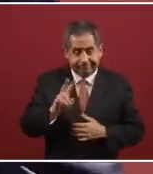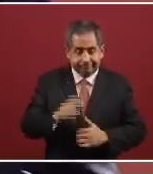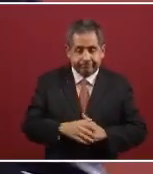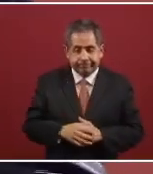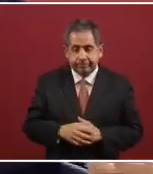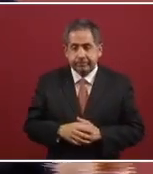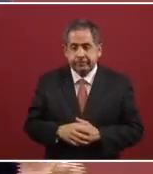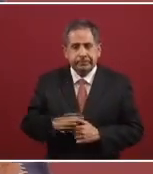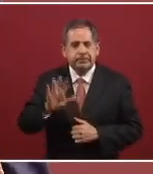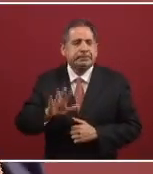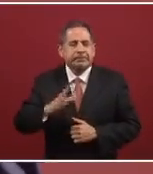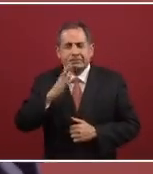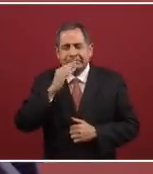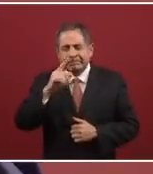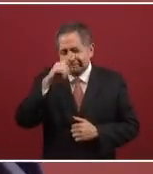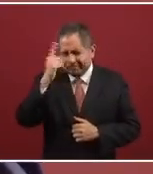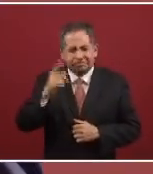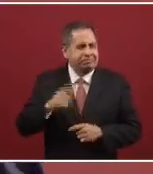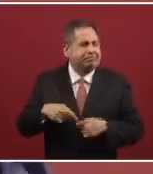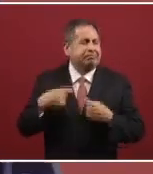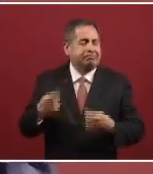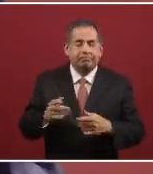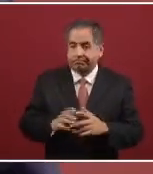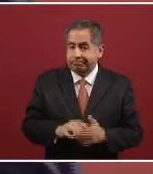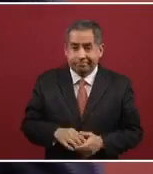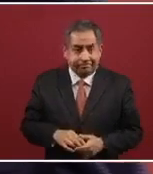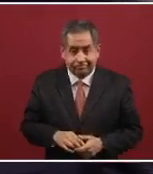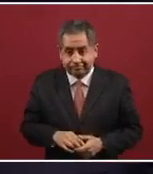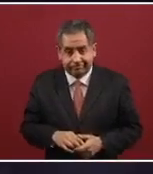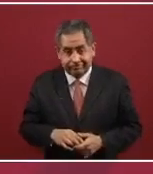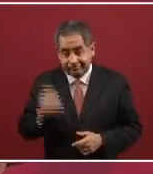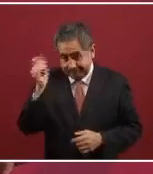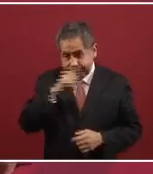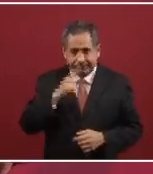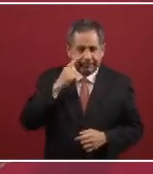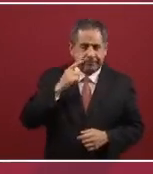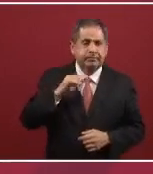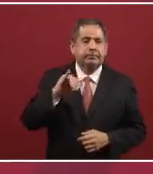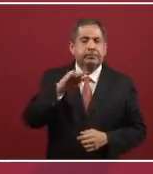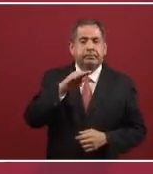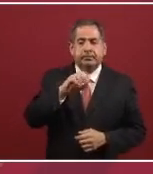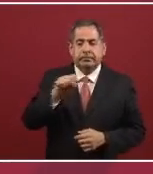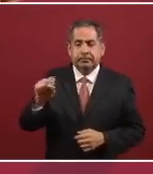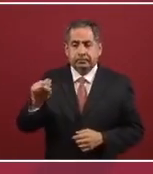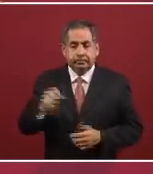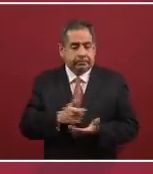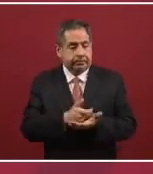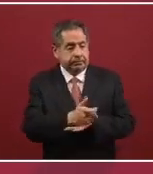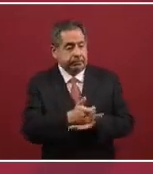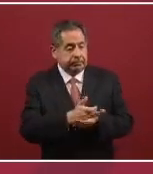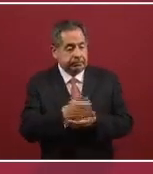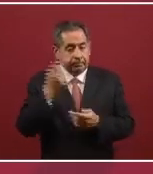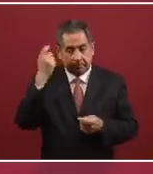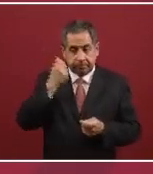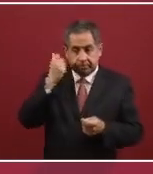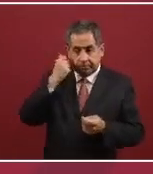aunque parece sencillo, si ya el seguro le está pagando una pensión